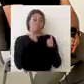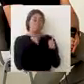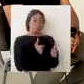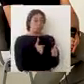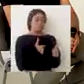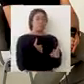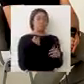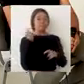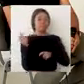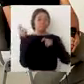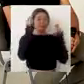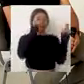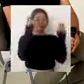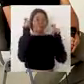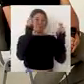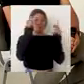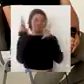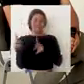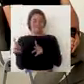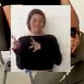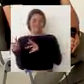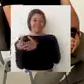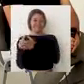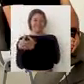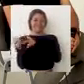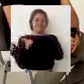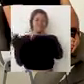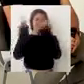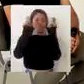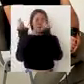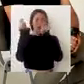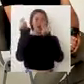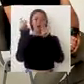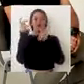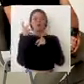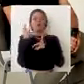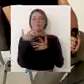entonces al juego de rol, porque en alguna parte se va a encontrar el cómic y el rol, pero